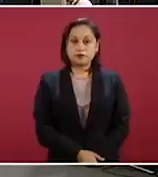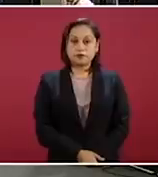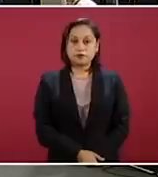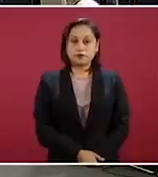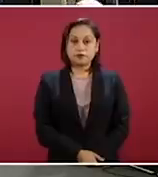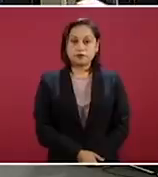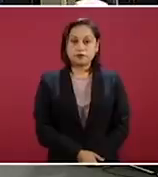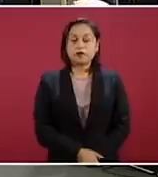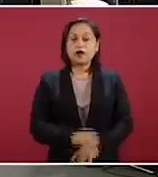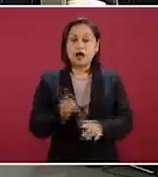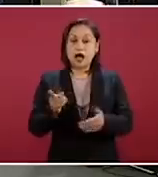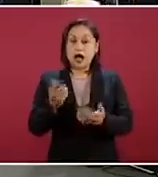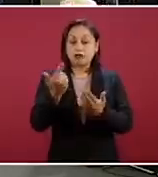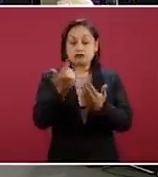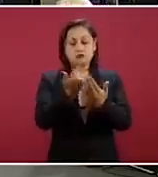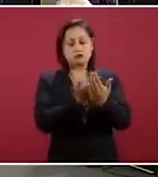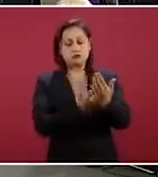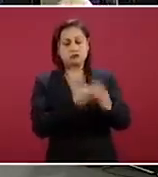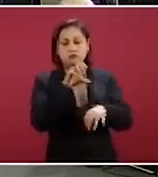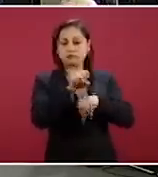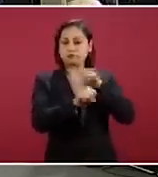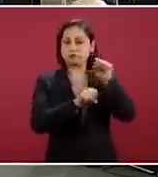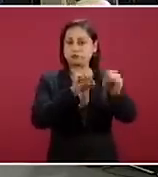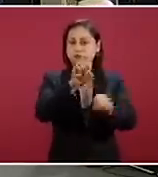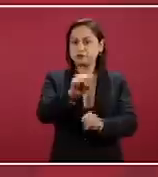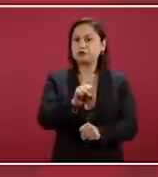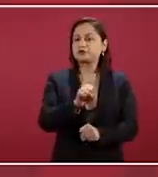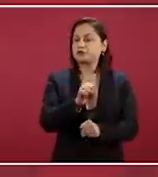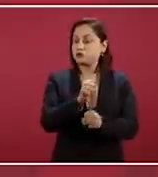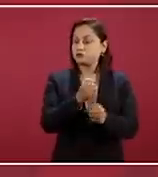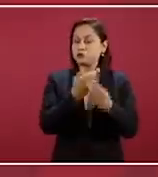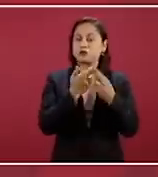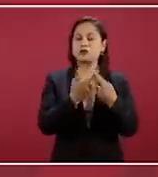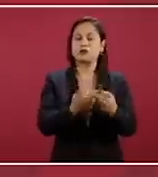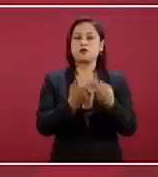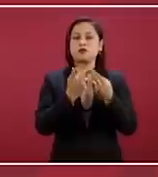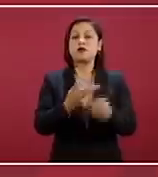bastante los logros por los que me siento satisfecho.